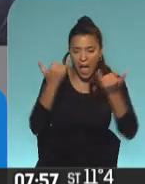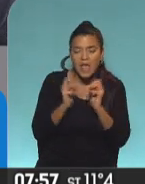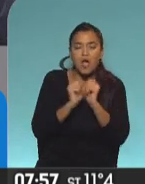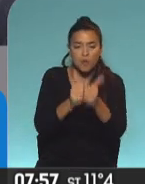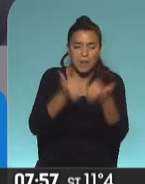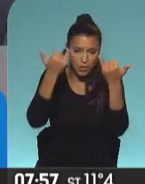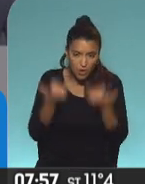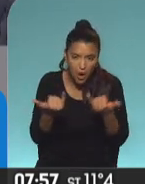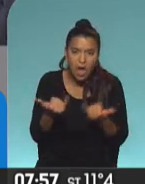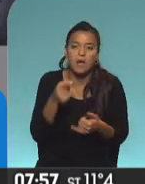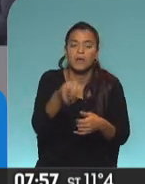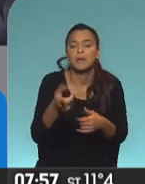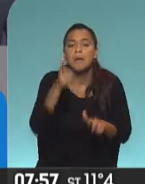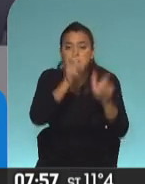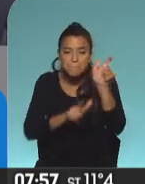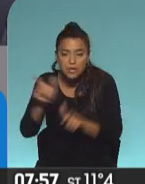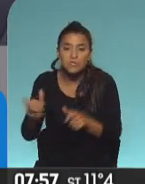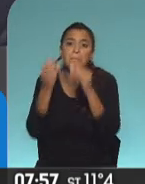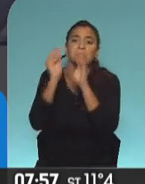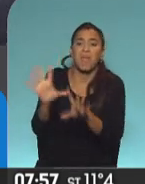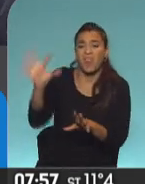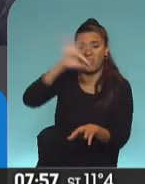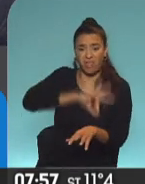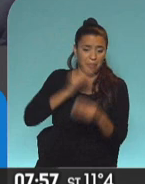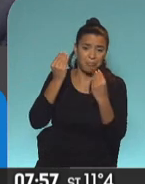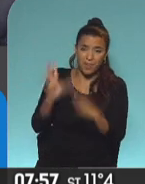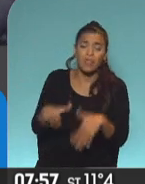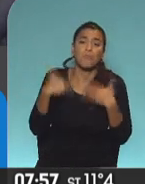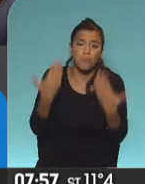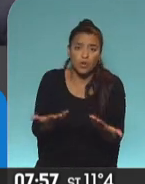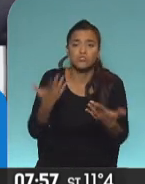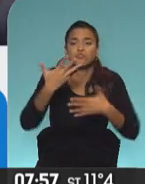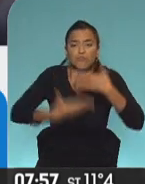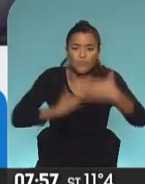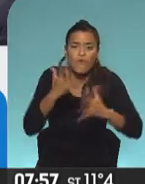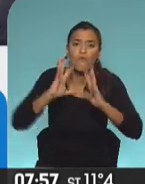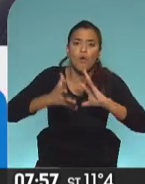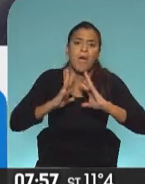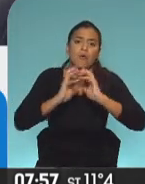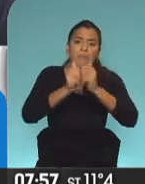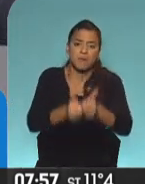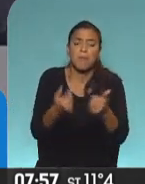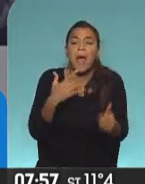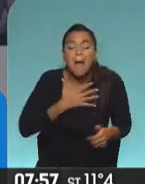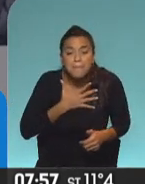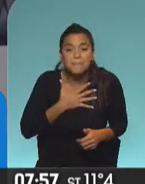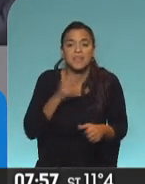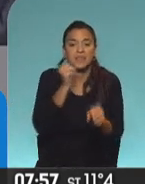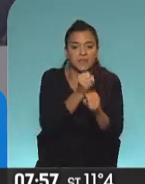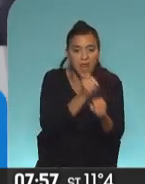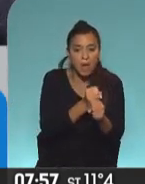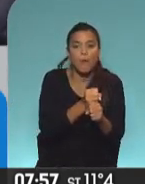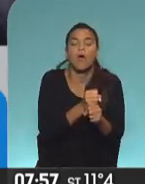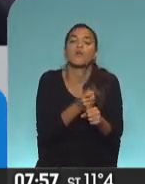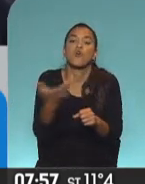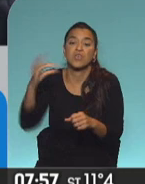acompañamiento efectivo, una parte de la gente ha perdido ingresos y por eso tenemos que generar un mecanismo de acompañamiento permanente. Pero para mí, trabajo,